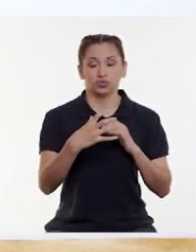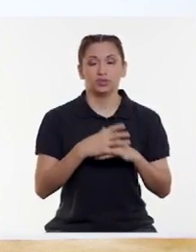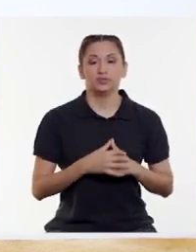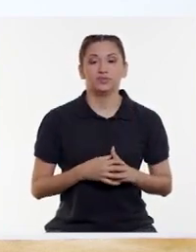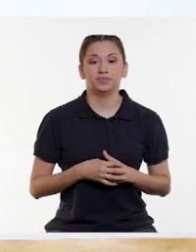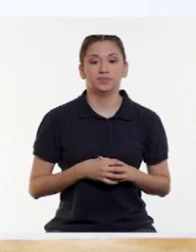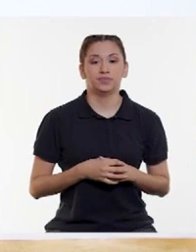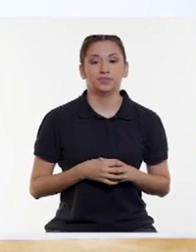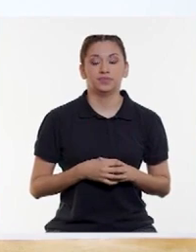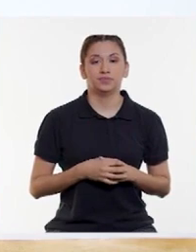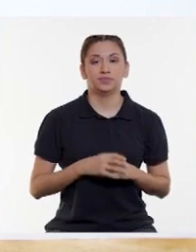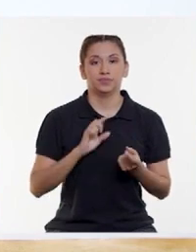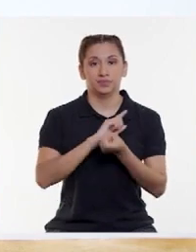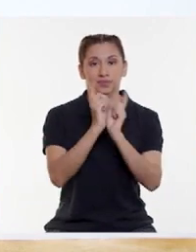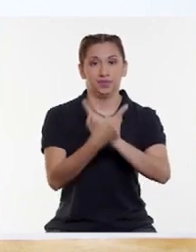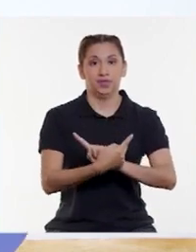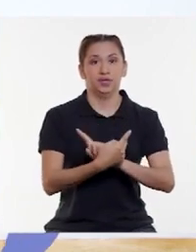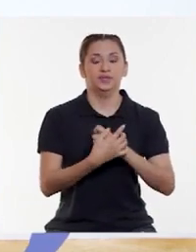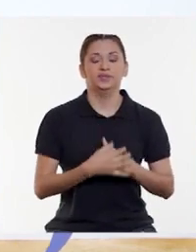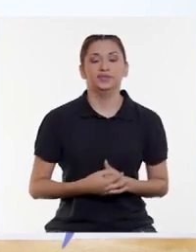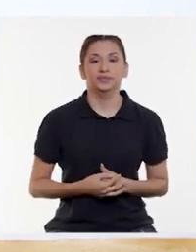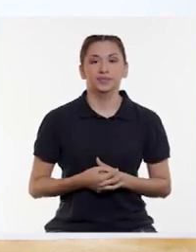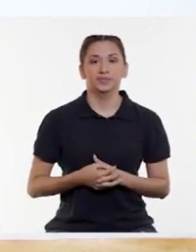Botamos. Vamos al otro lado.